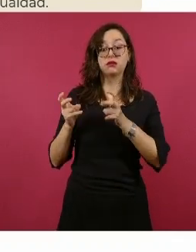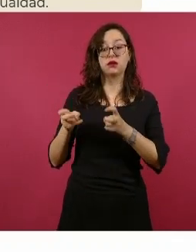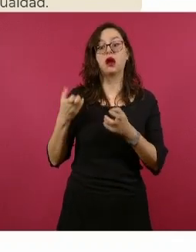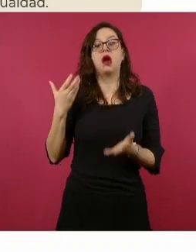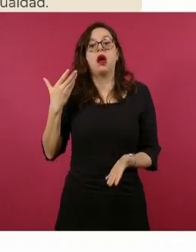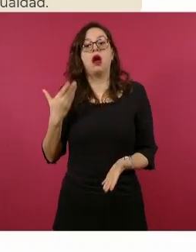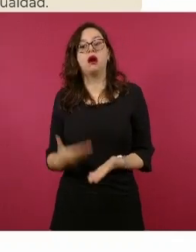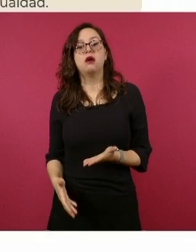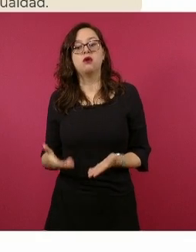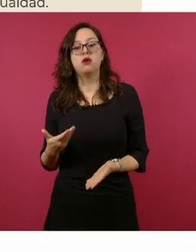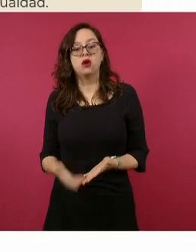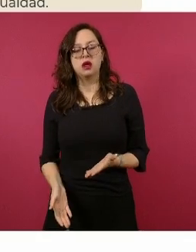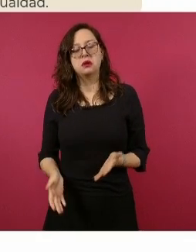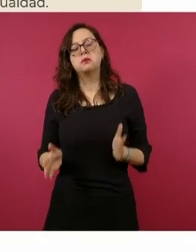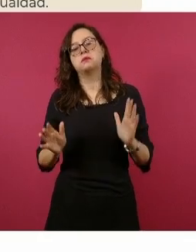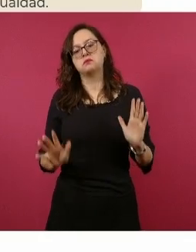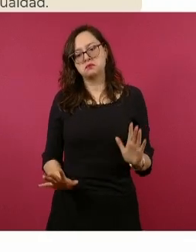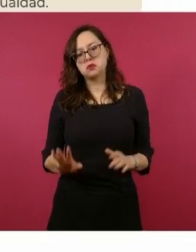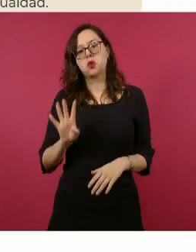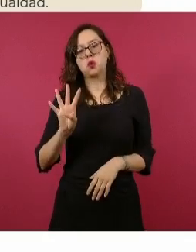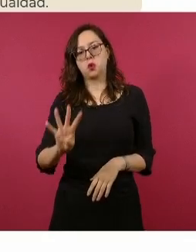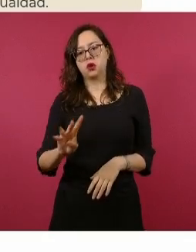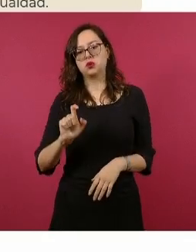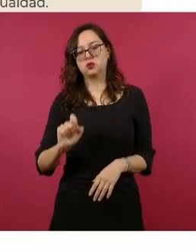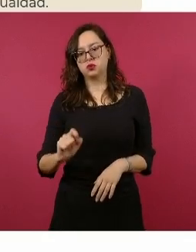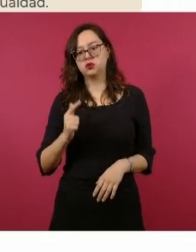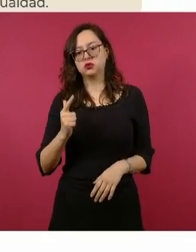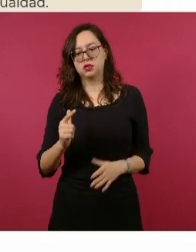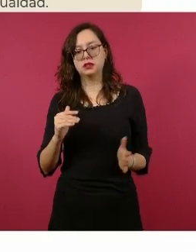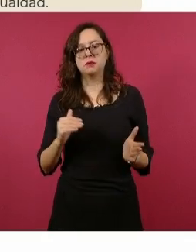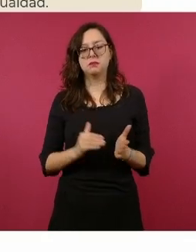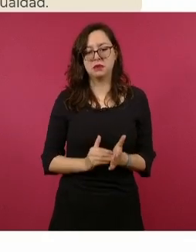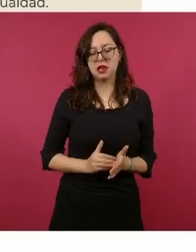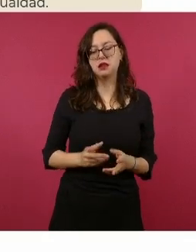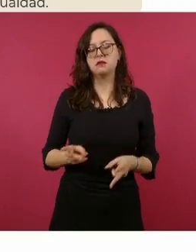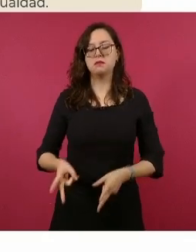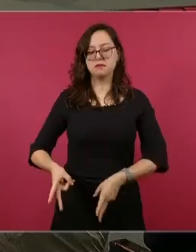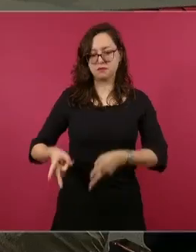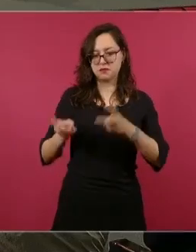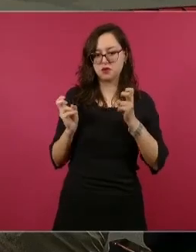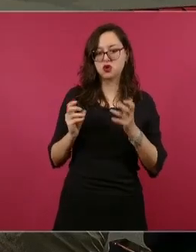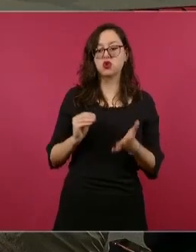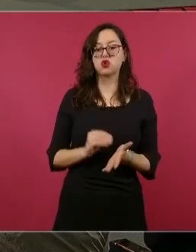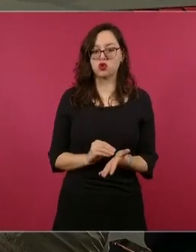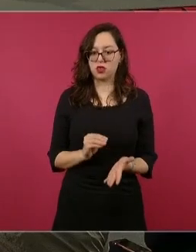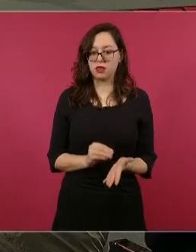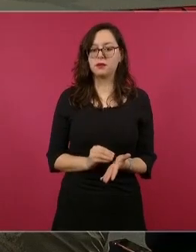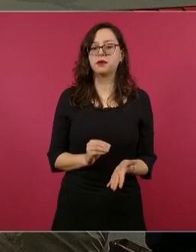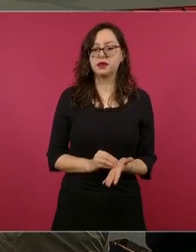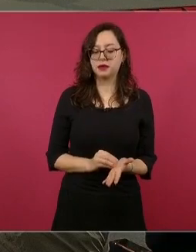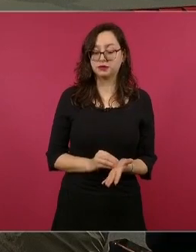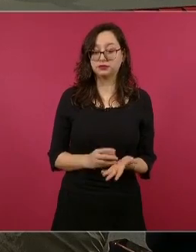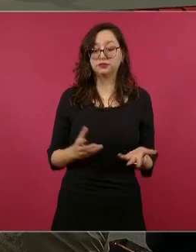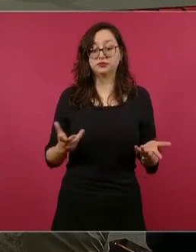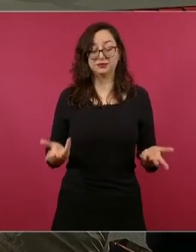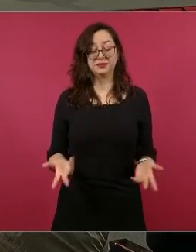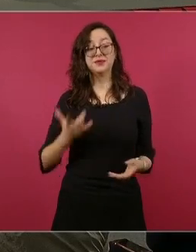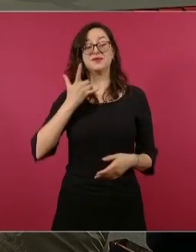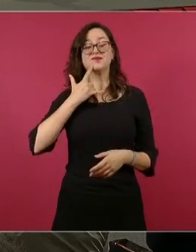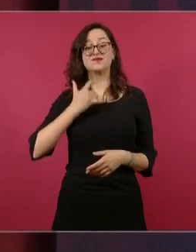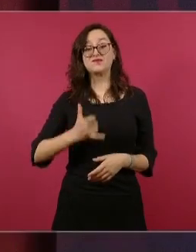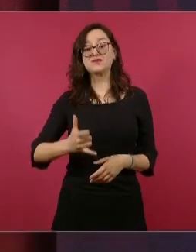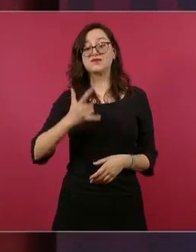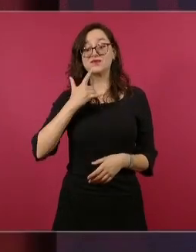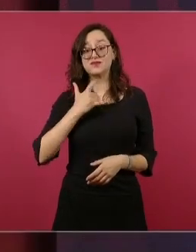4.7 miles de barriles diarios por día. Con todo lo que se ha hecho en prevención de este